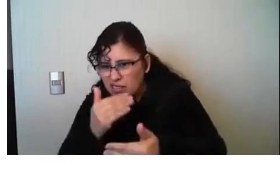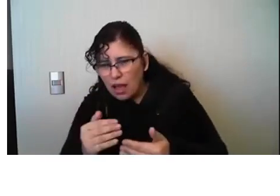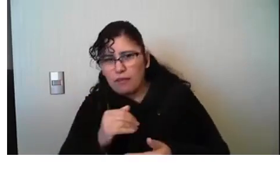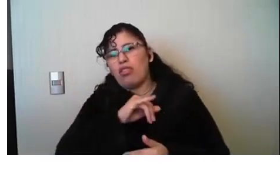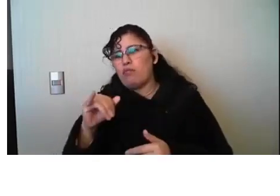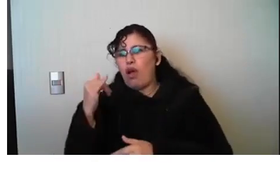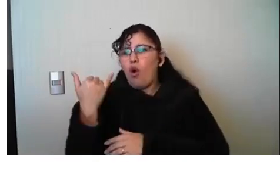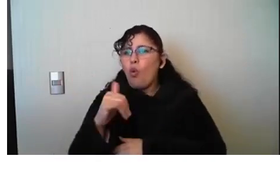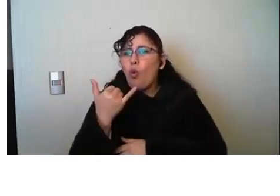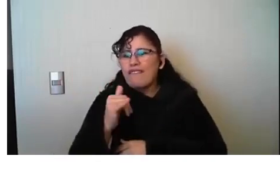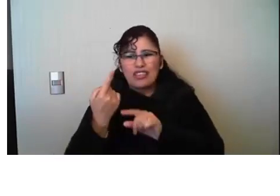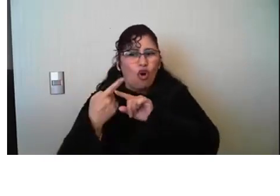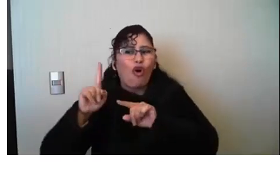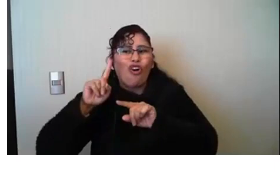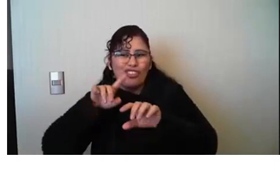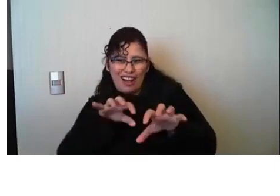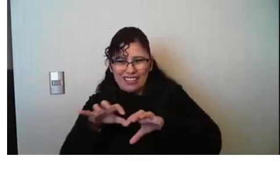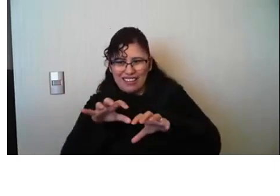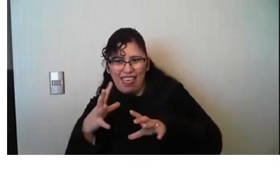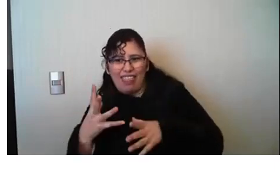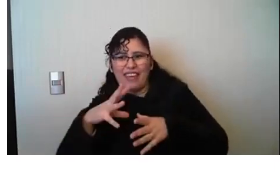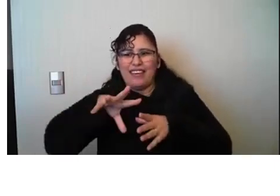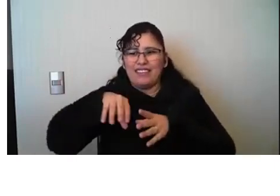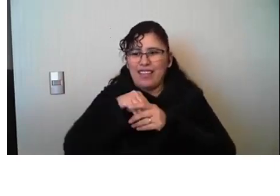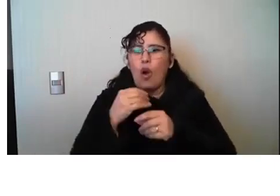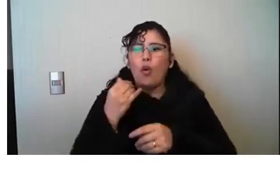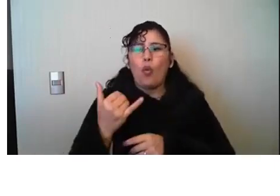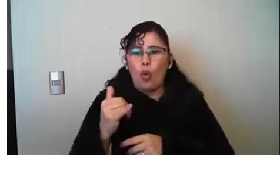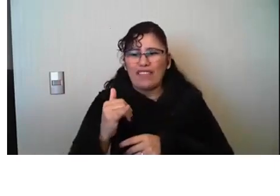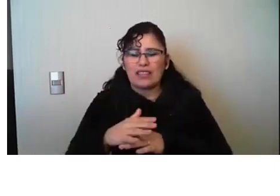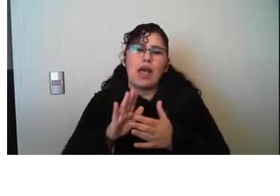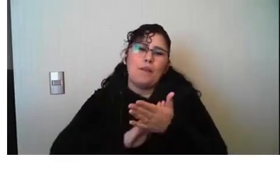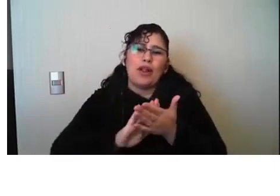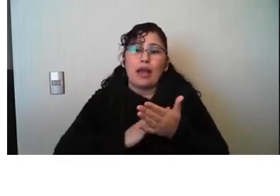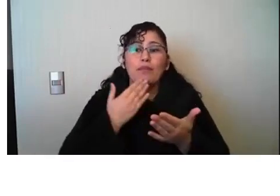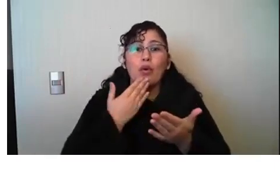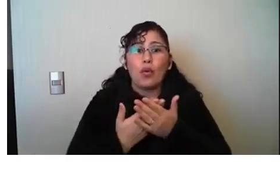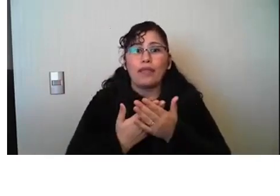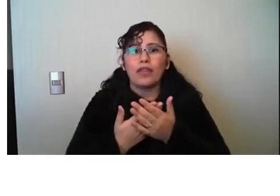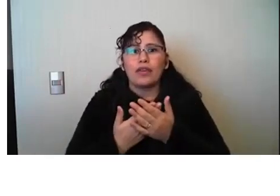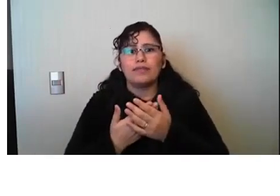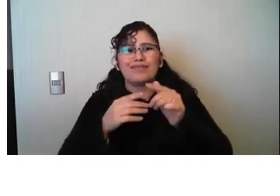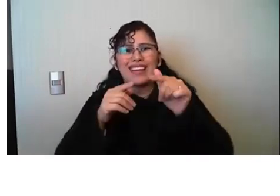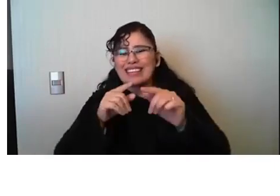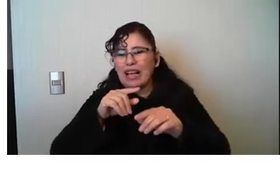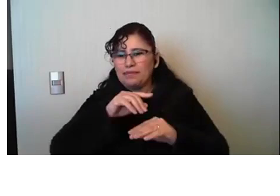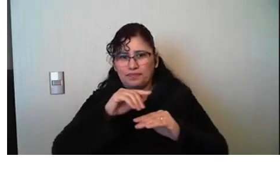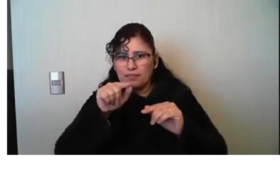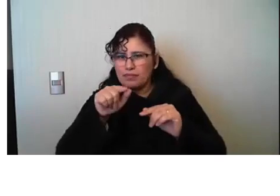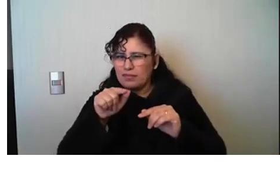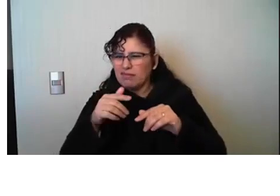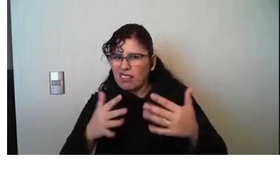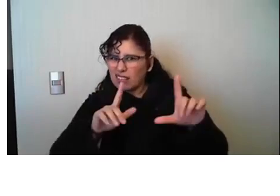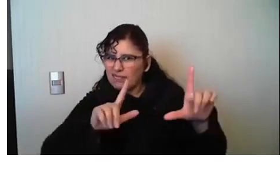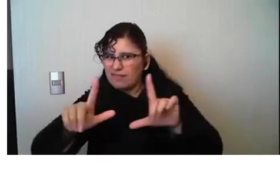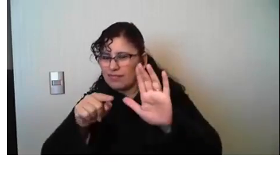Cuando volvamos a ver todas las estructuras que superan a las estructuras infratentoriales, es decir, que encéfalo y